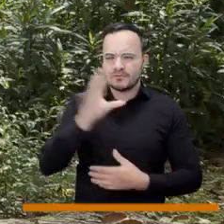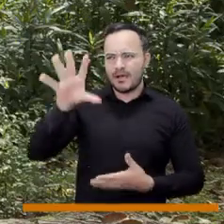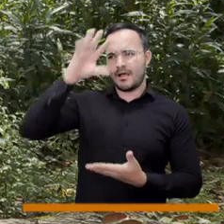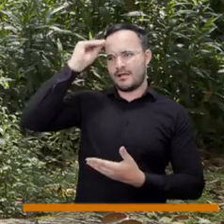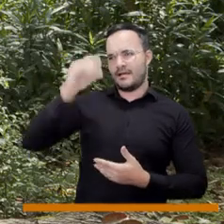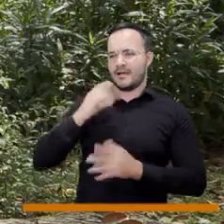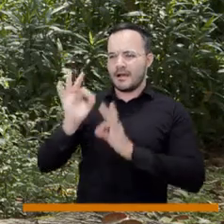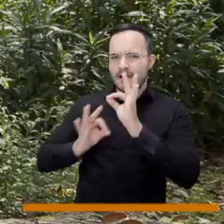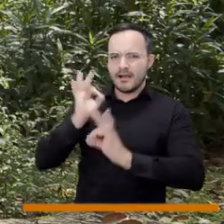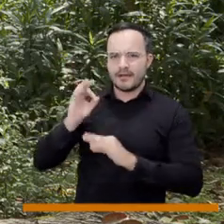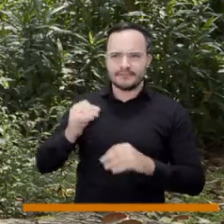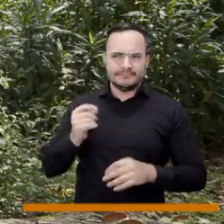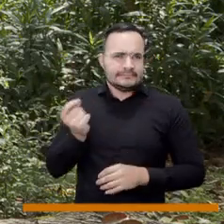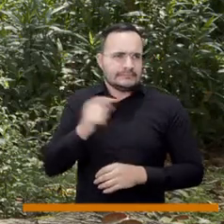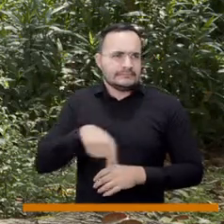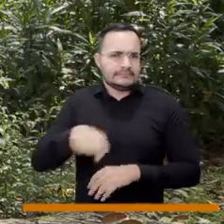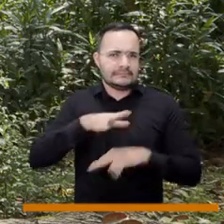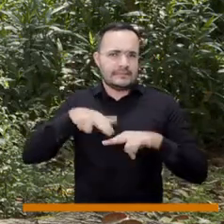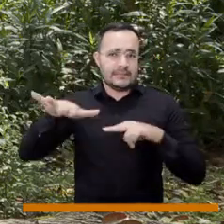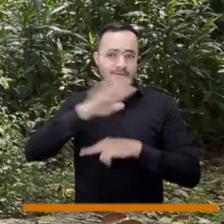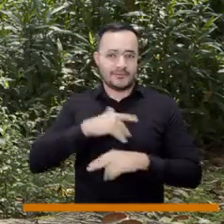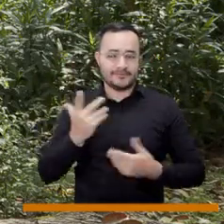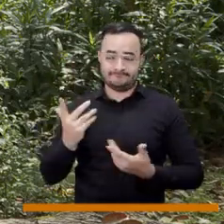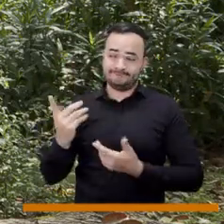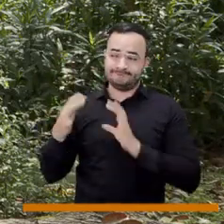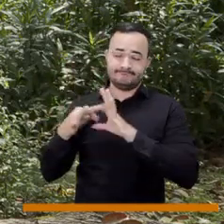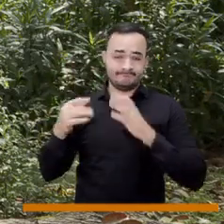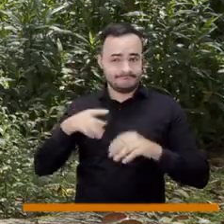frágil naturaleza que nos rodea. Desde el Cerro La